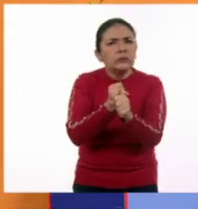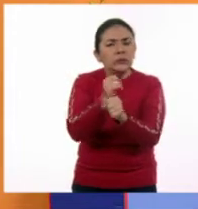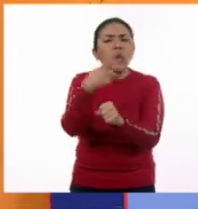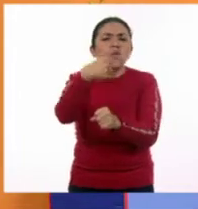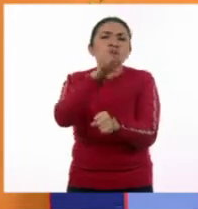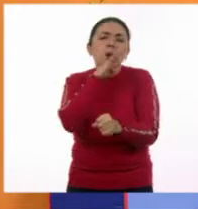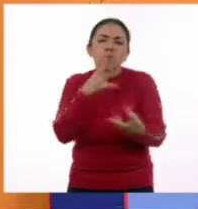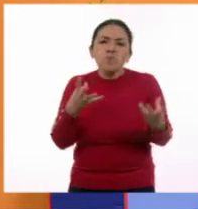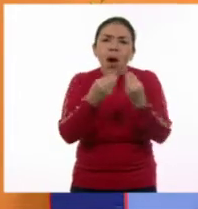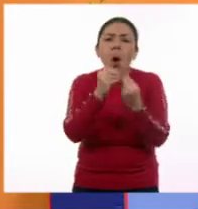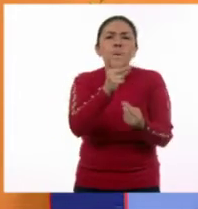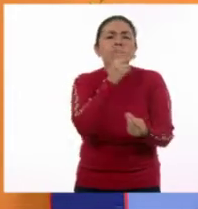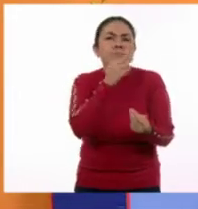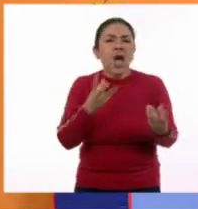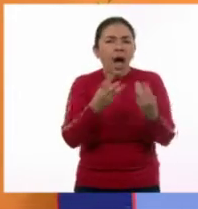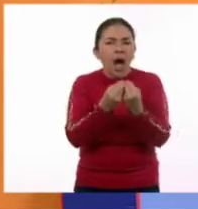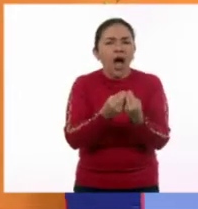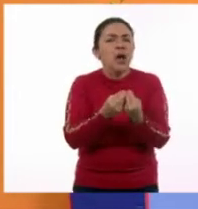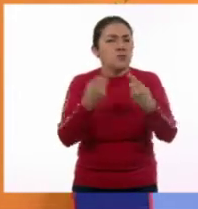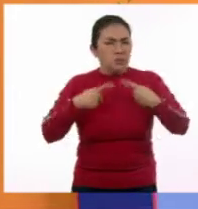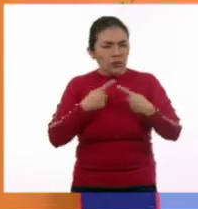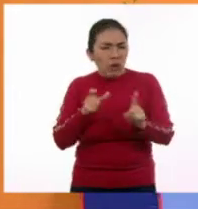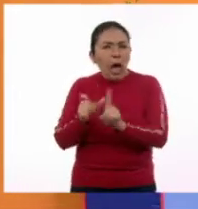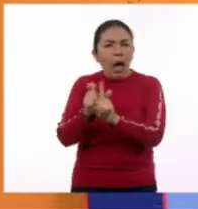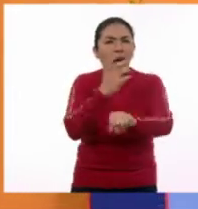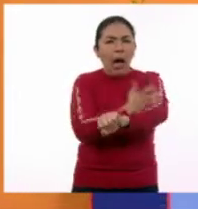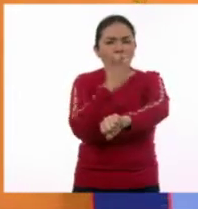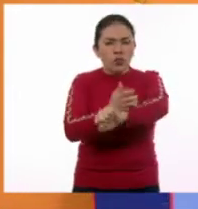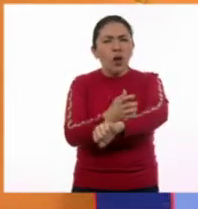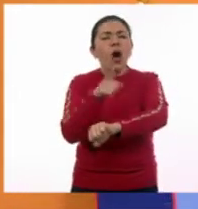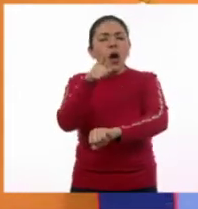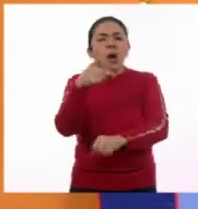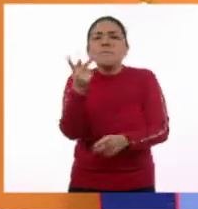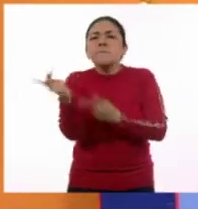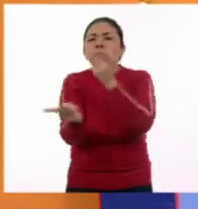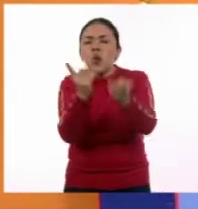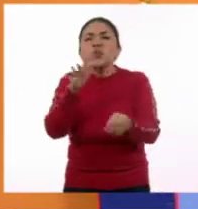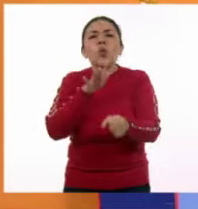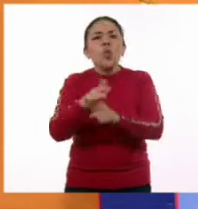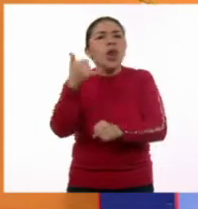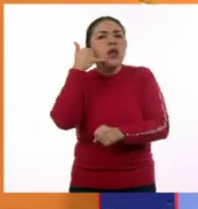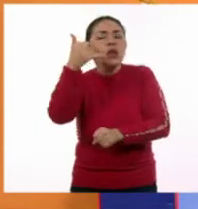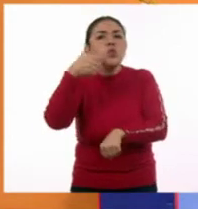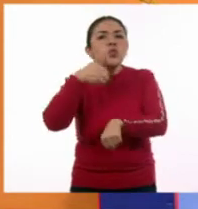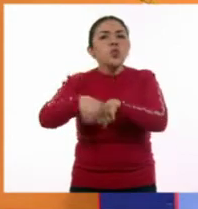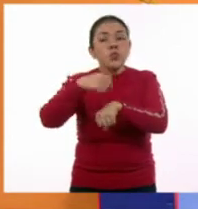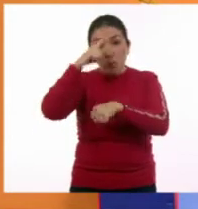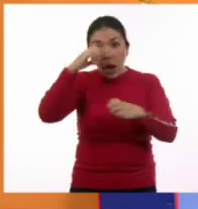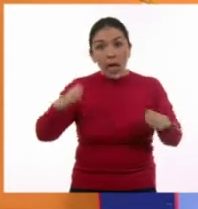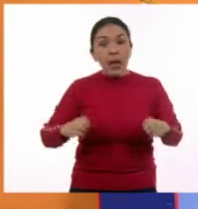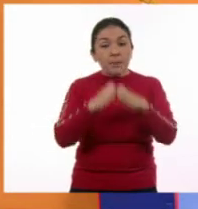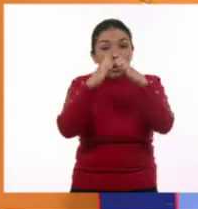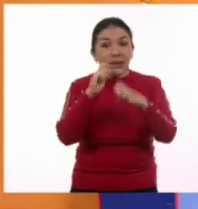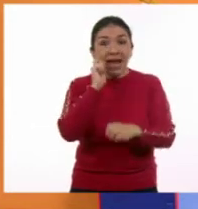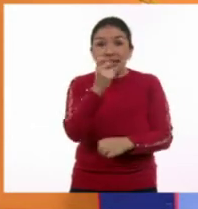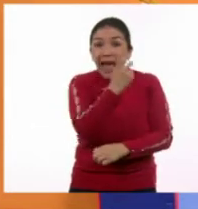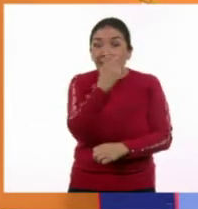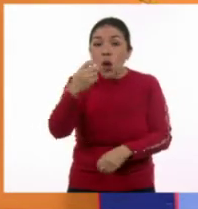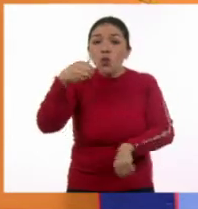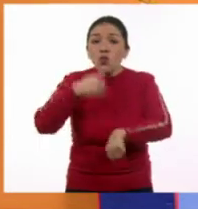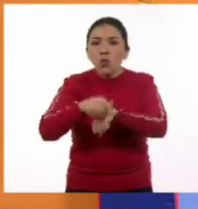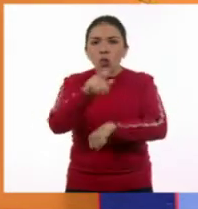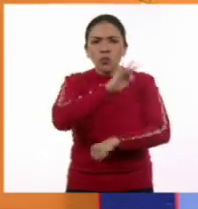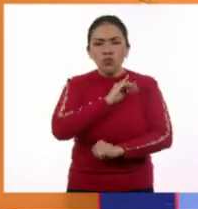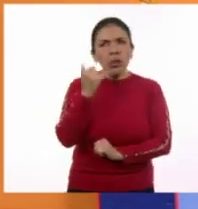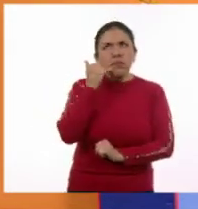con tu mamá con tu papá con algún adulto que esté contigo cuáles son esos números de emergencia a los que tú puedes llamar son números a los